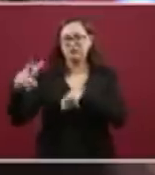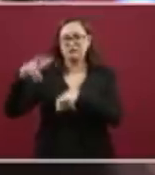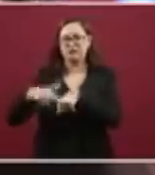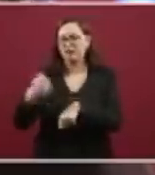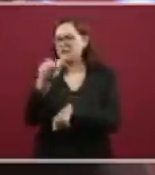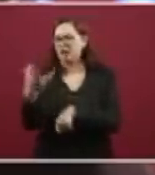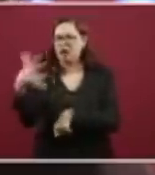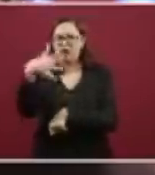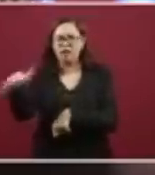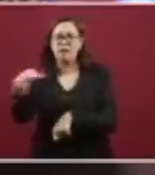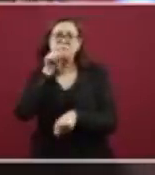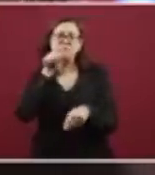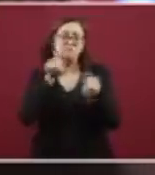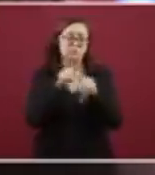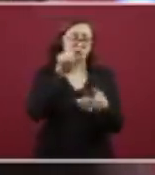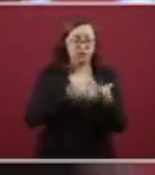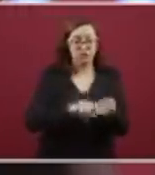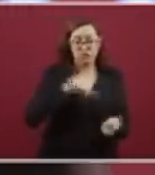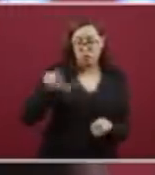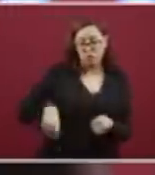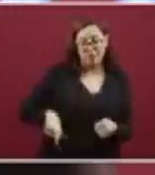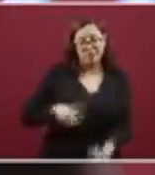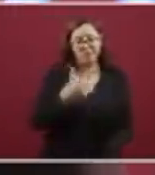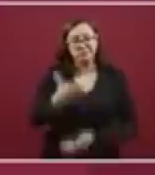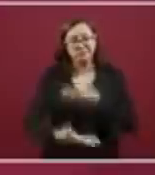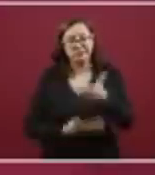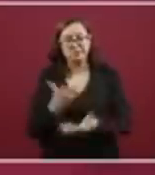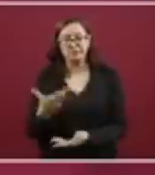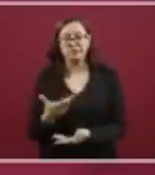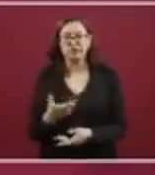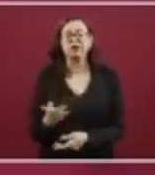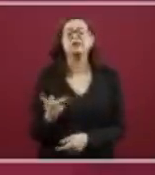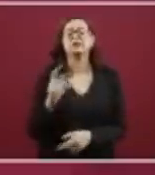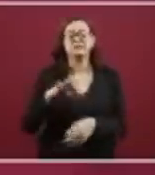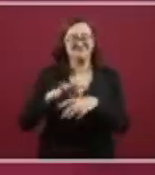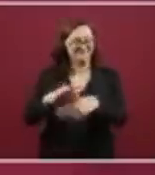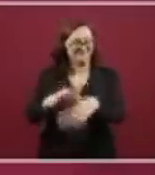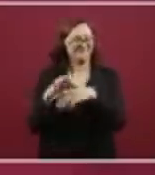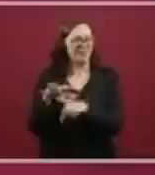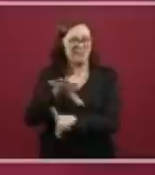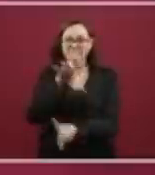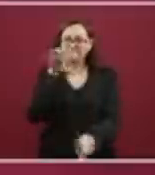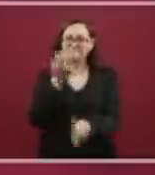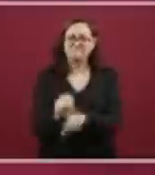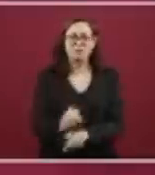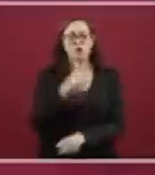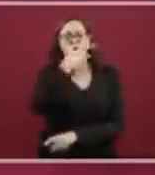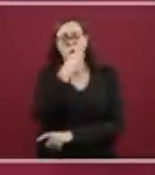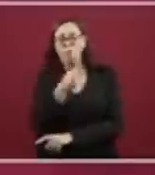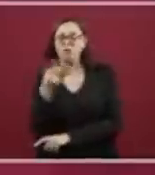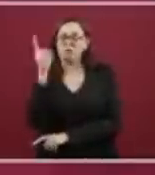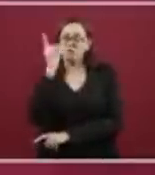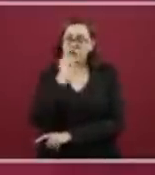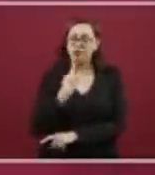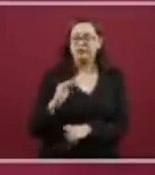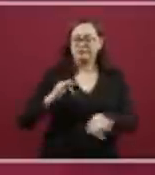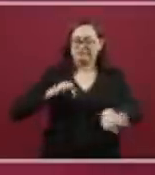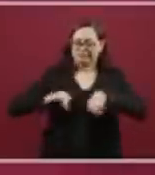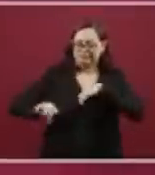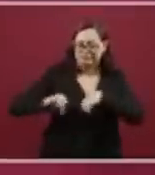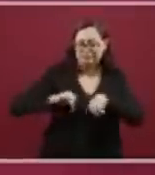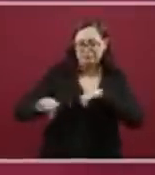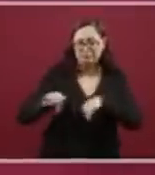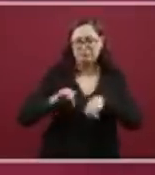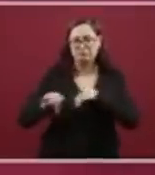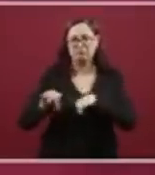servicio del Estado, se hace una realidad que todas las mujeres y hombres que viven de su trabajo puedan